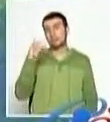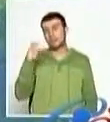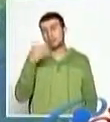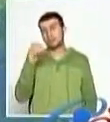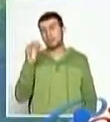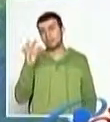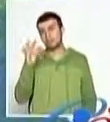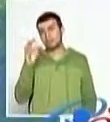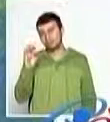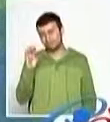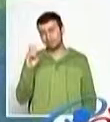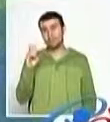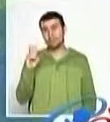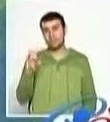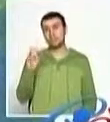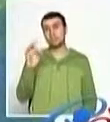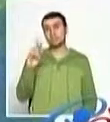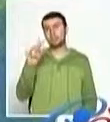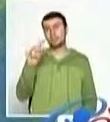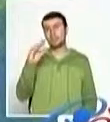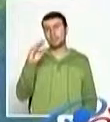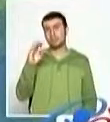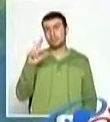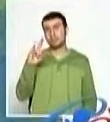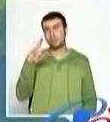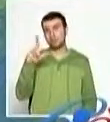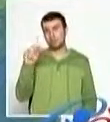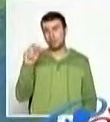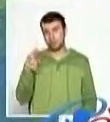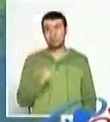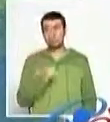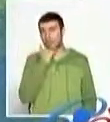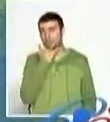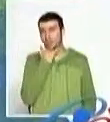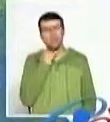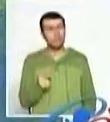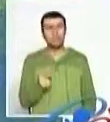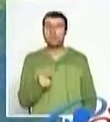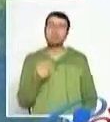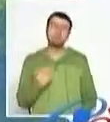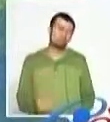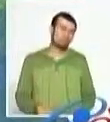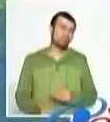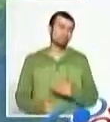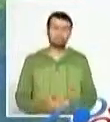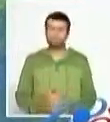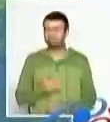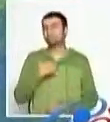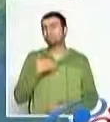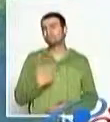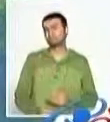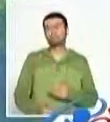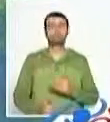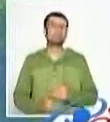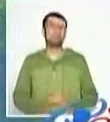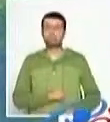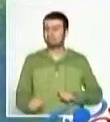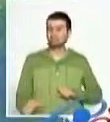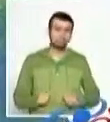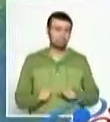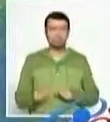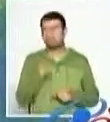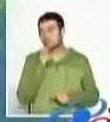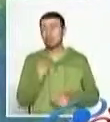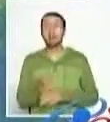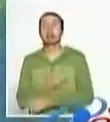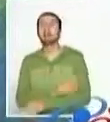doctor Rojas, que se van como enmarañando, empantanando, se van dejando de funcionar adecuadamente cuando ha habido procesos